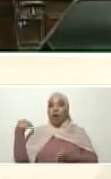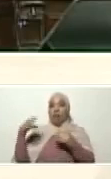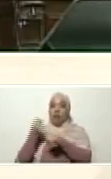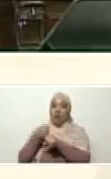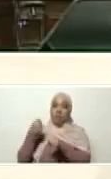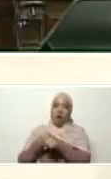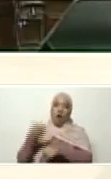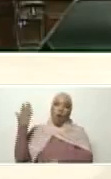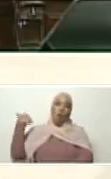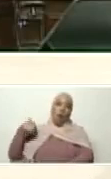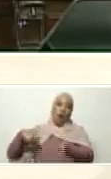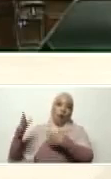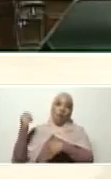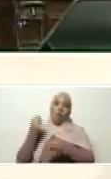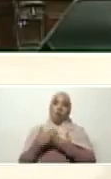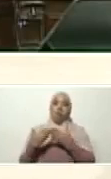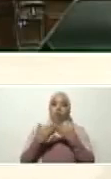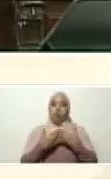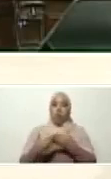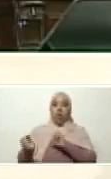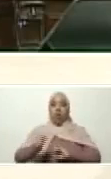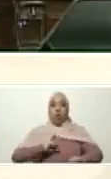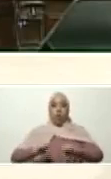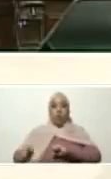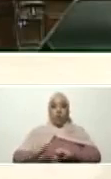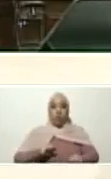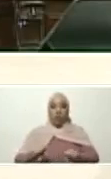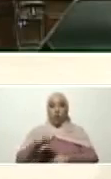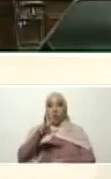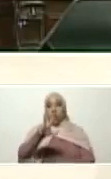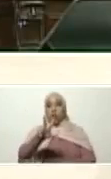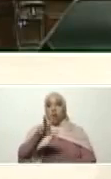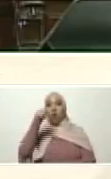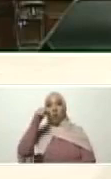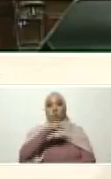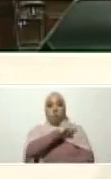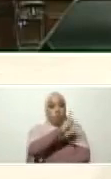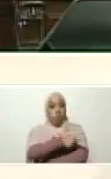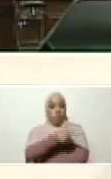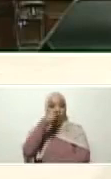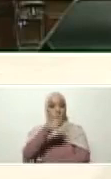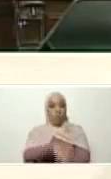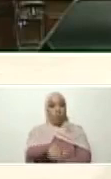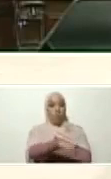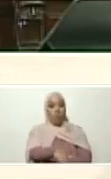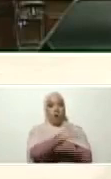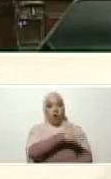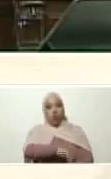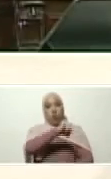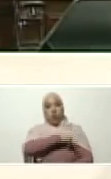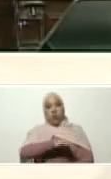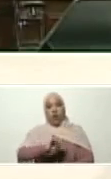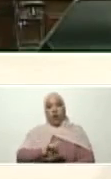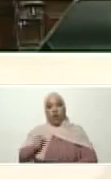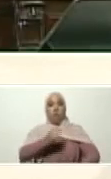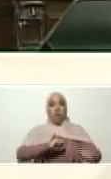en el movimiento estudiantil. Tres instancias del poder popular, del poder social, el movimiento estudiantil,